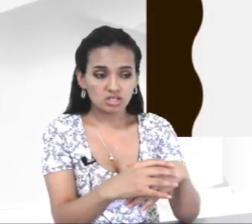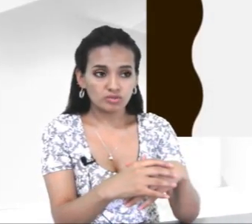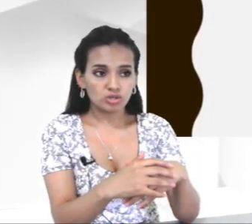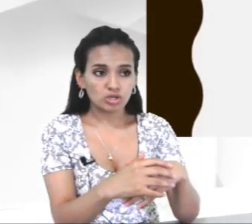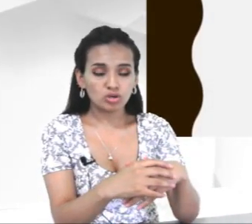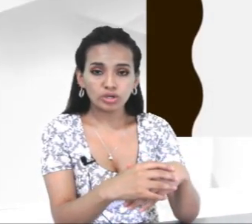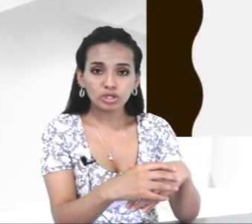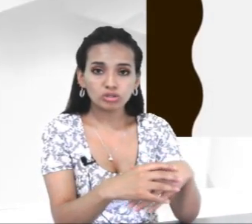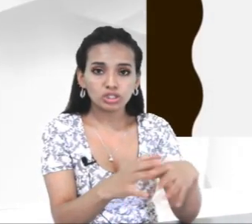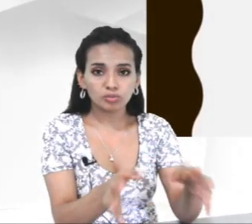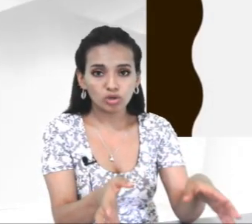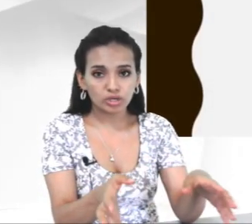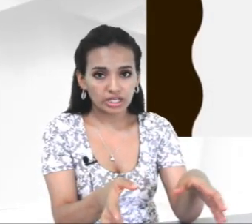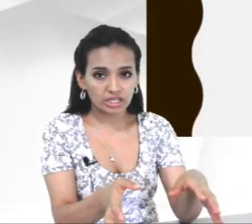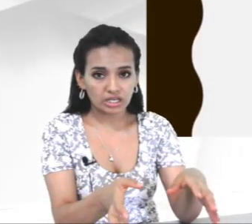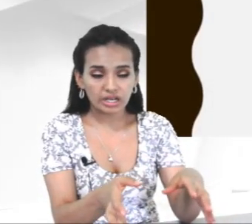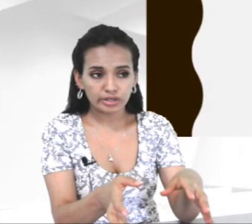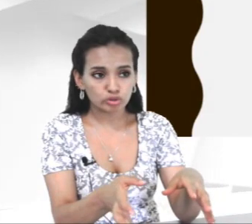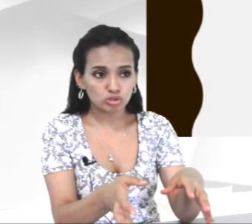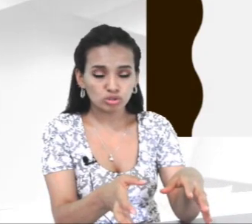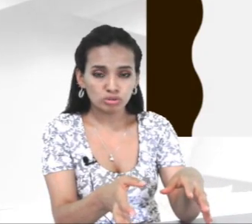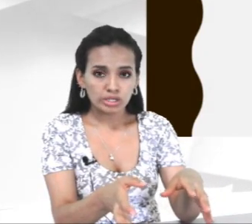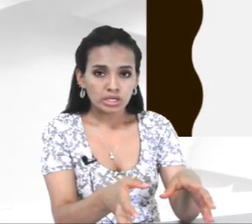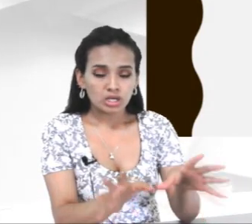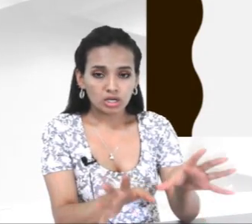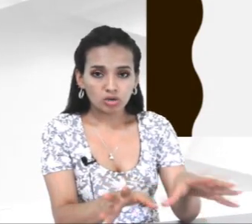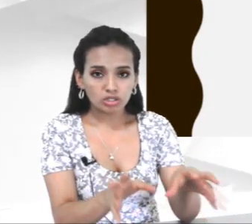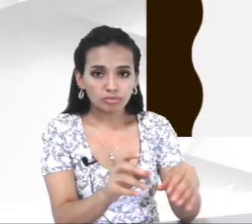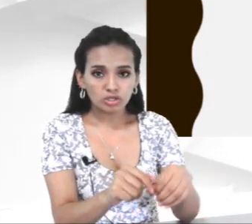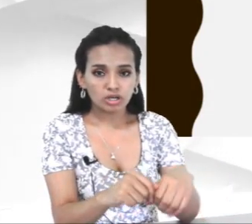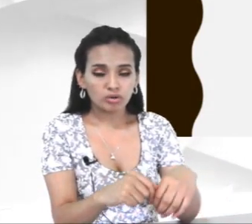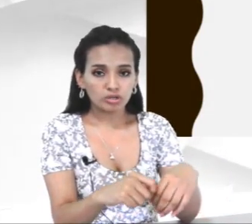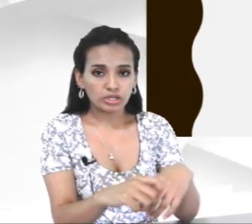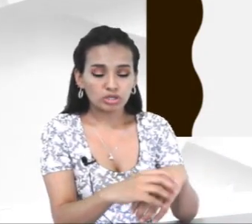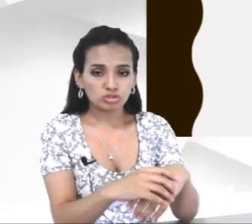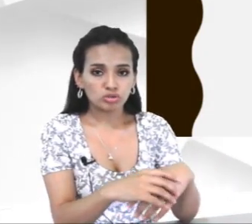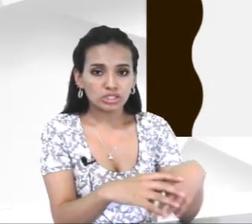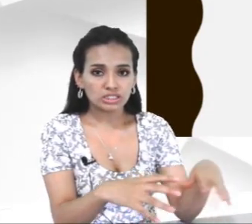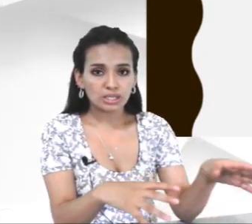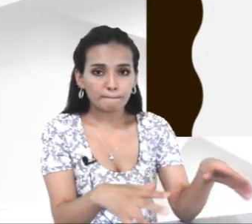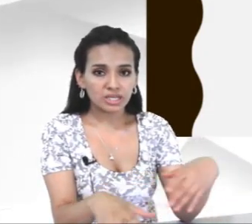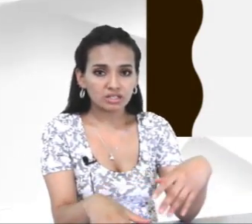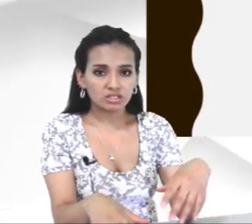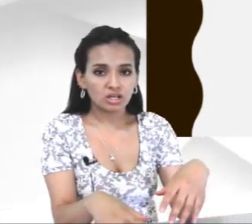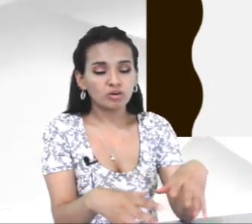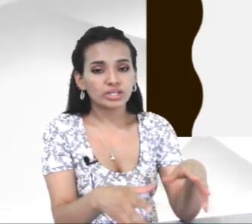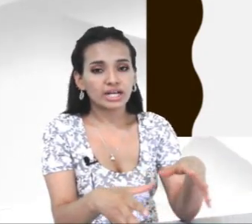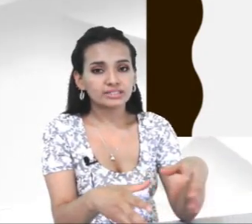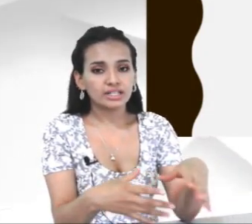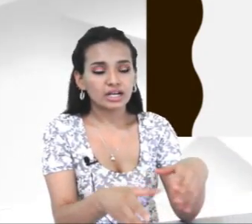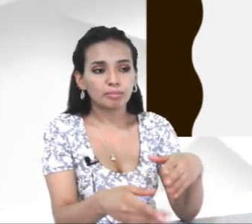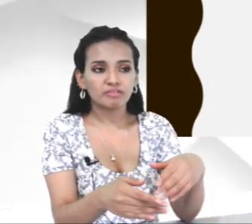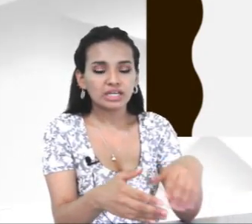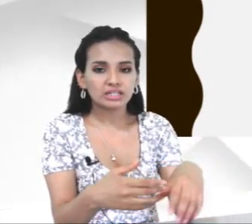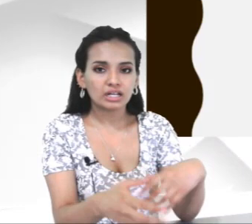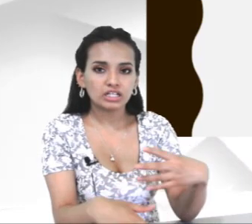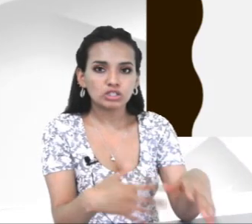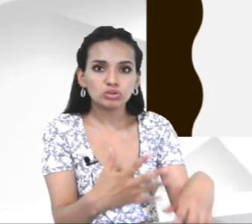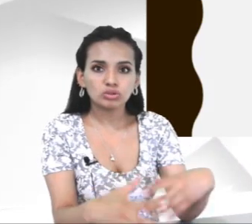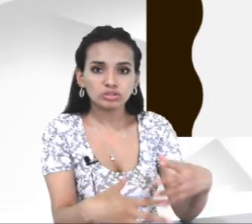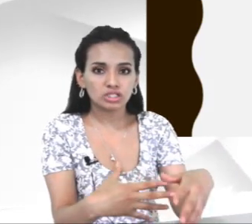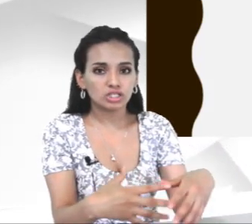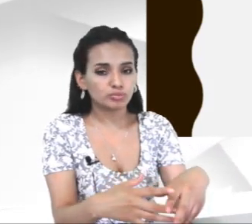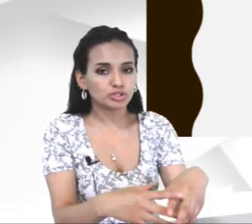este desequilibrio ecológico tenemos lo que es la erosión recordemos que la erosión es esa pérdida o desgaste de la capa vegetal